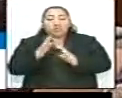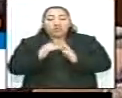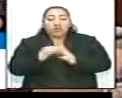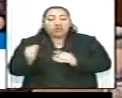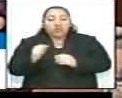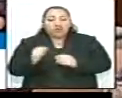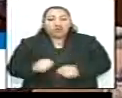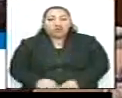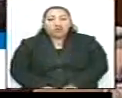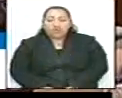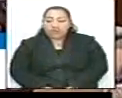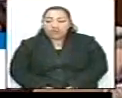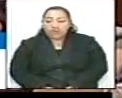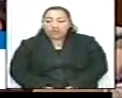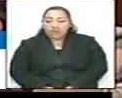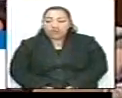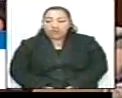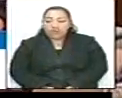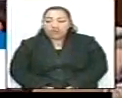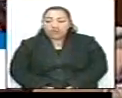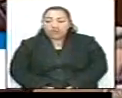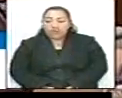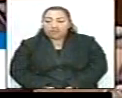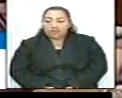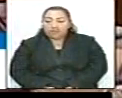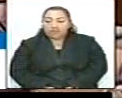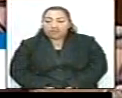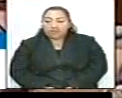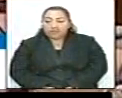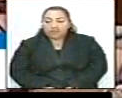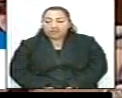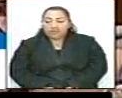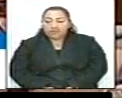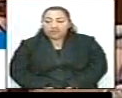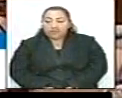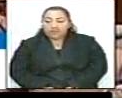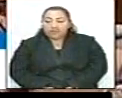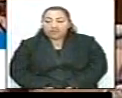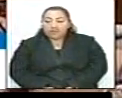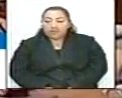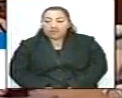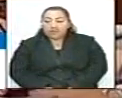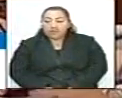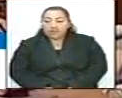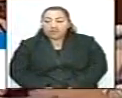Iquitos. En Puno se está avanzando también, pero tiene sus enormes dificultades.